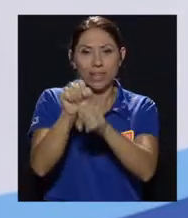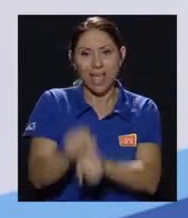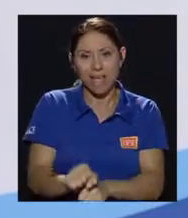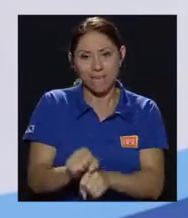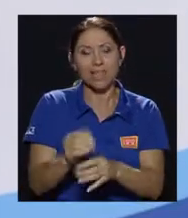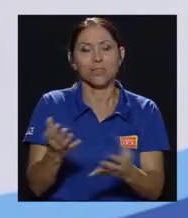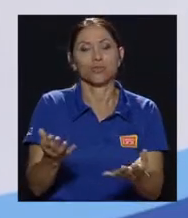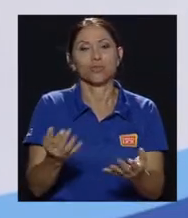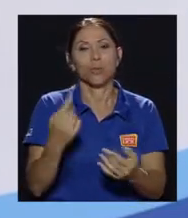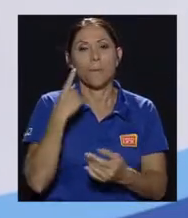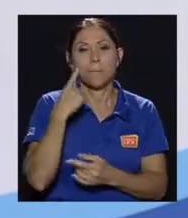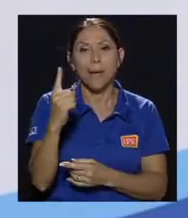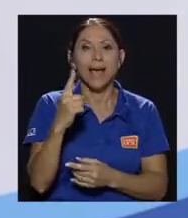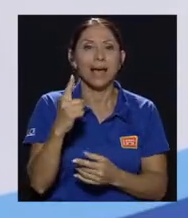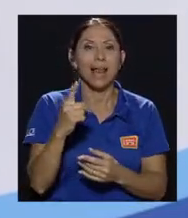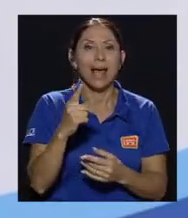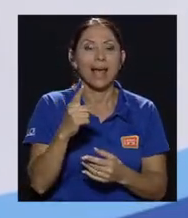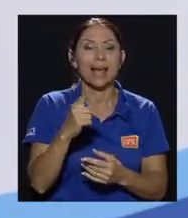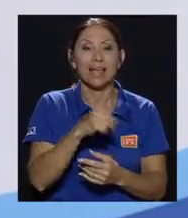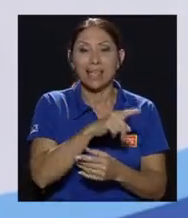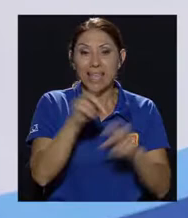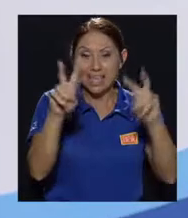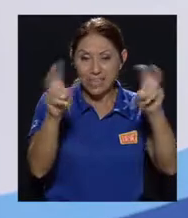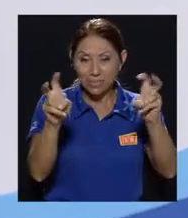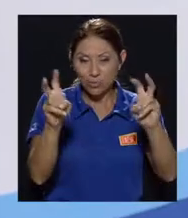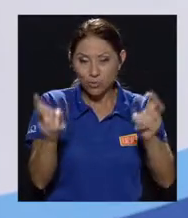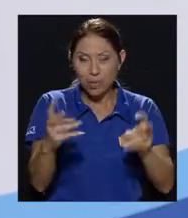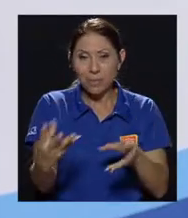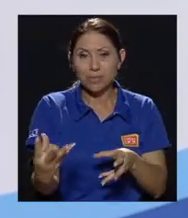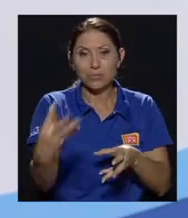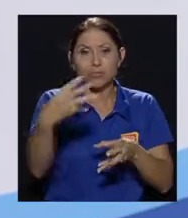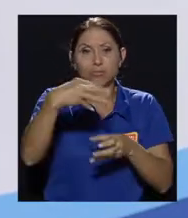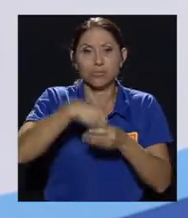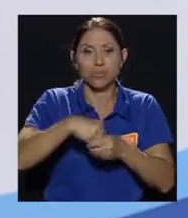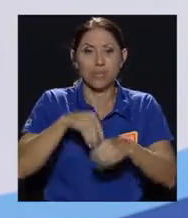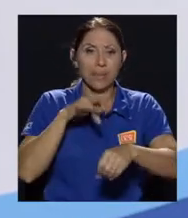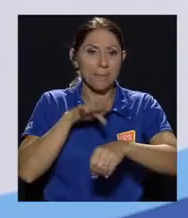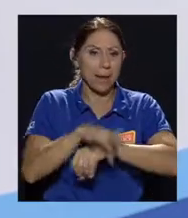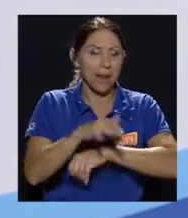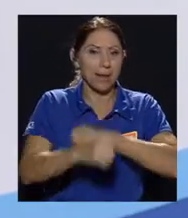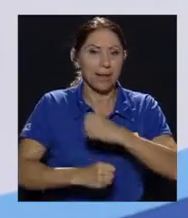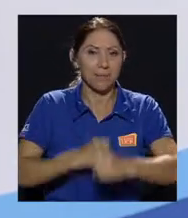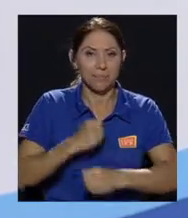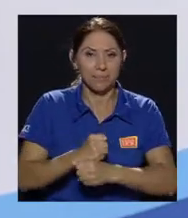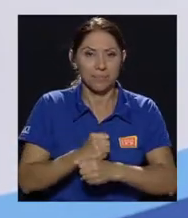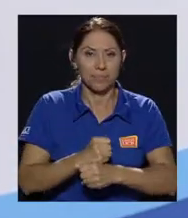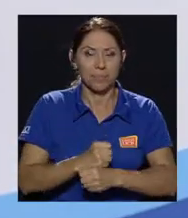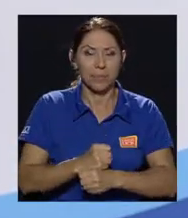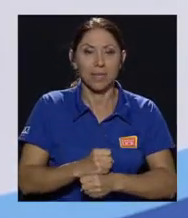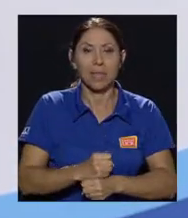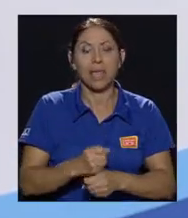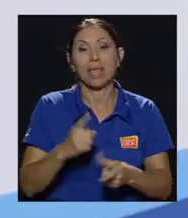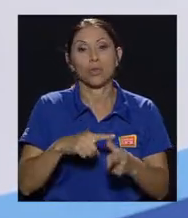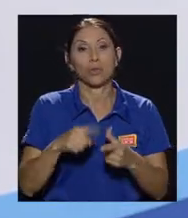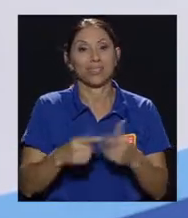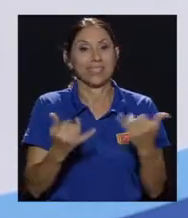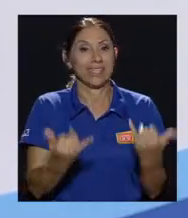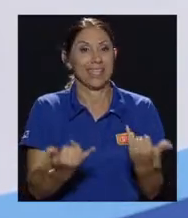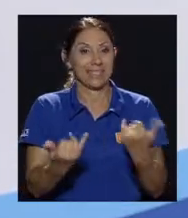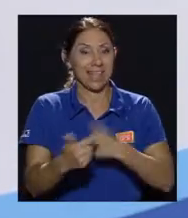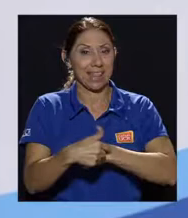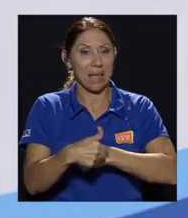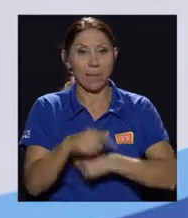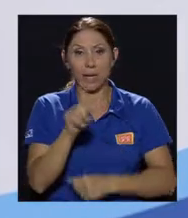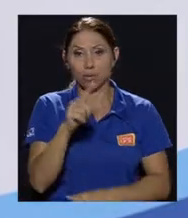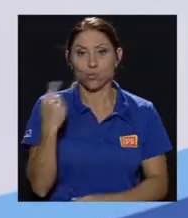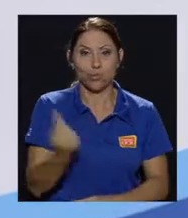para inclusión de estos temas desde muy temprano. Entonces, en esta etapa, no solo